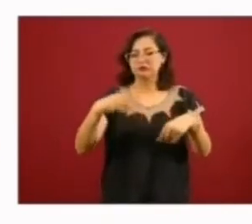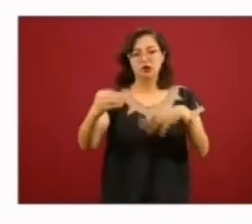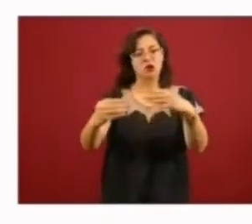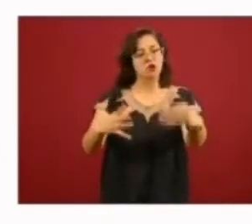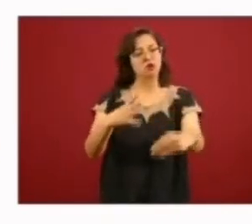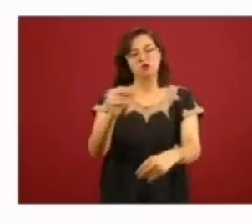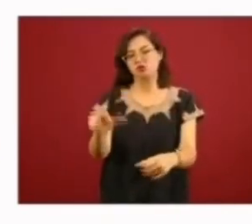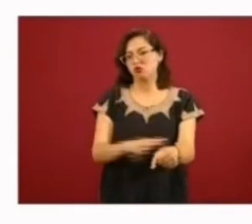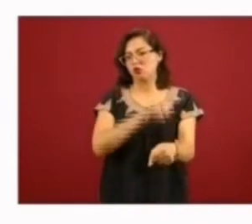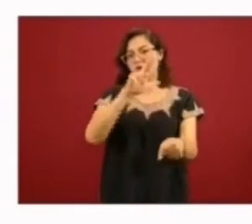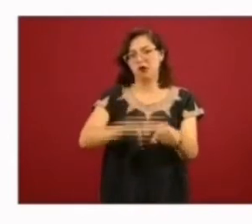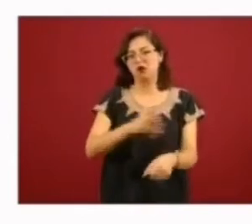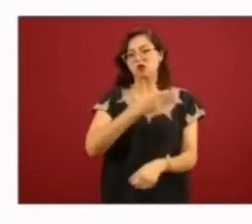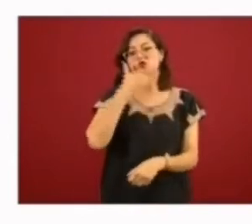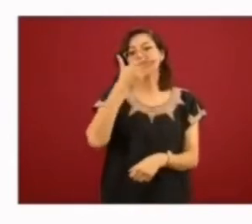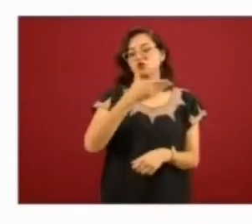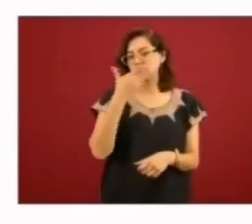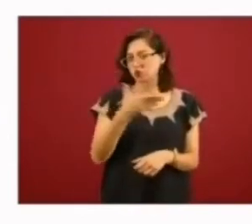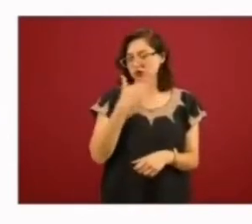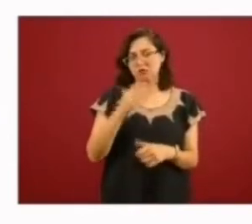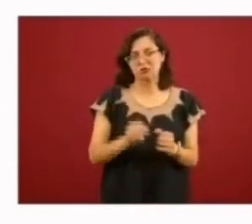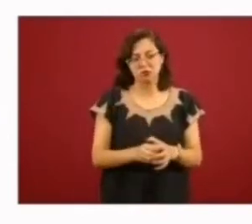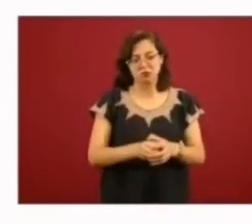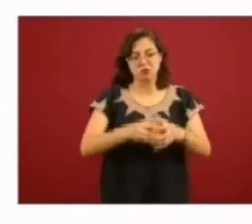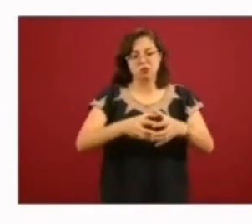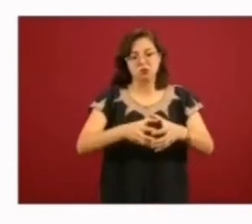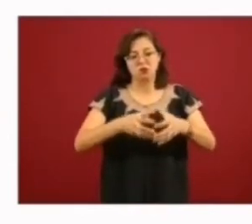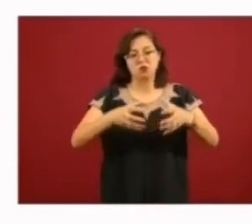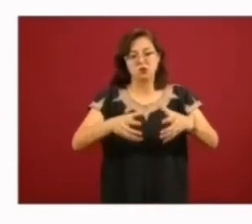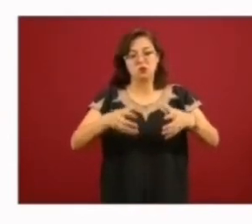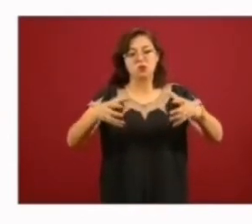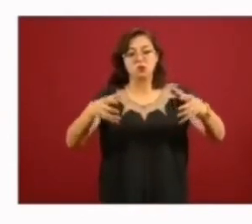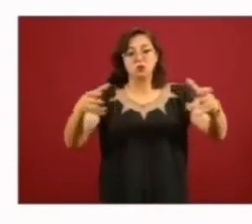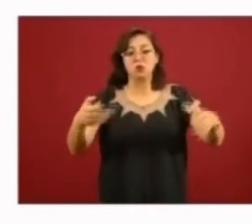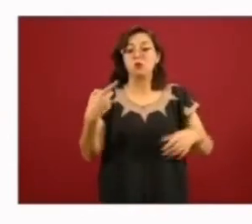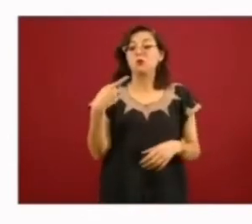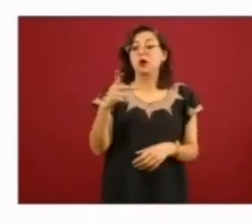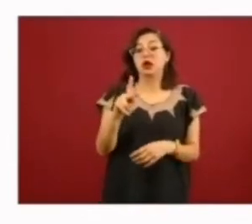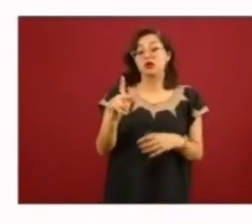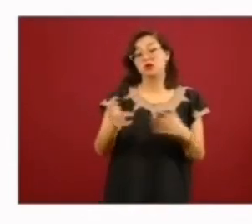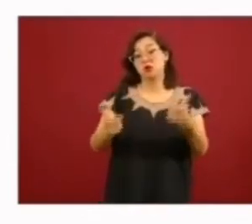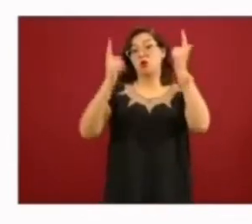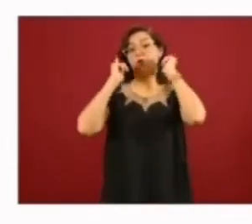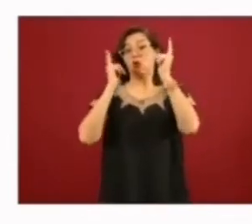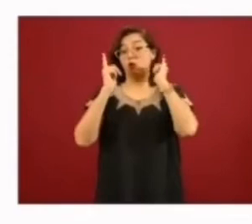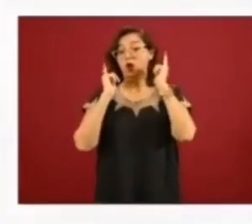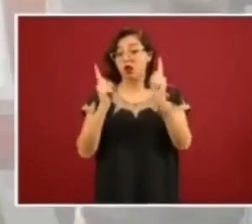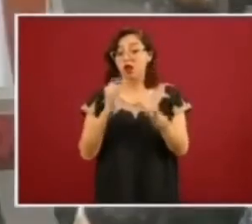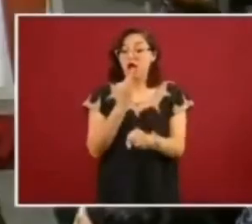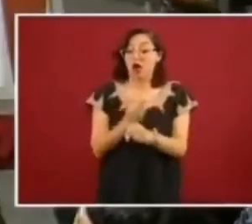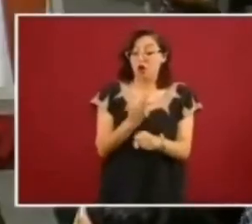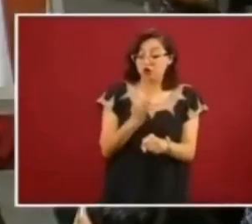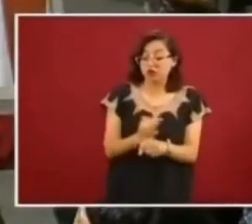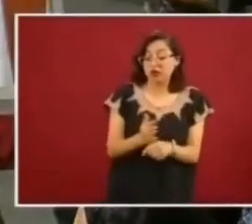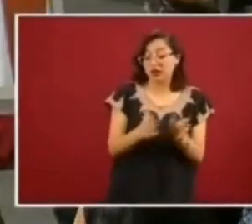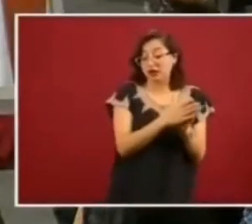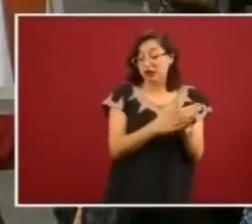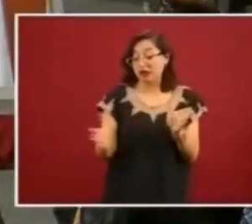Lo que esperamos es que con las medidas de mitigación comunitaria, que son estas de quedarse en